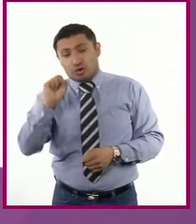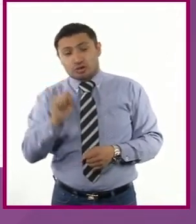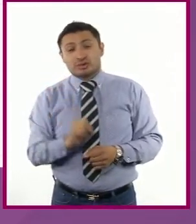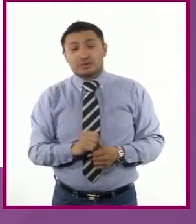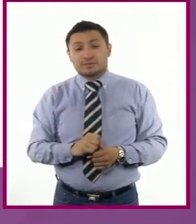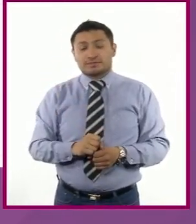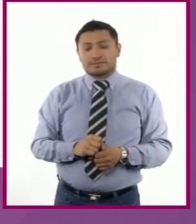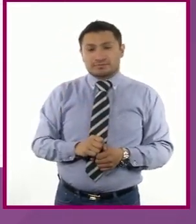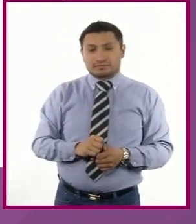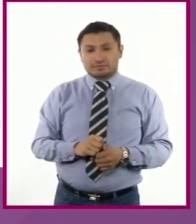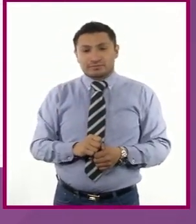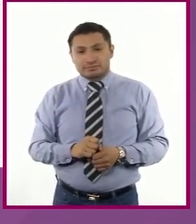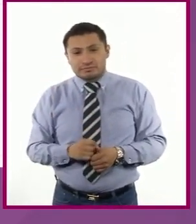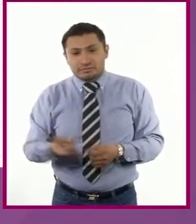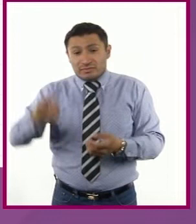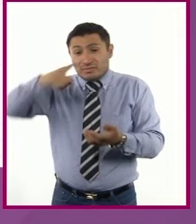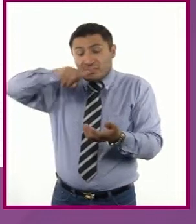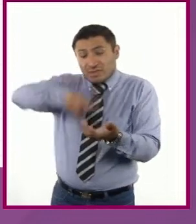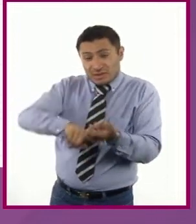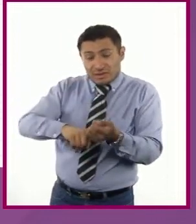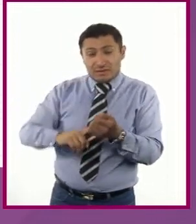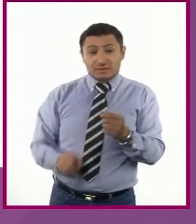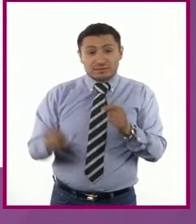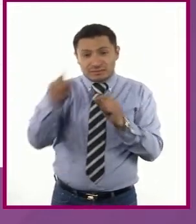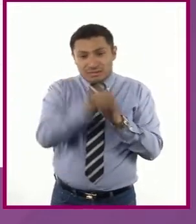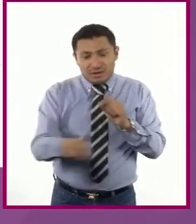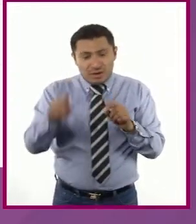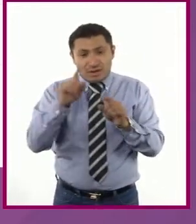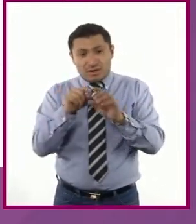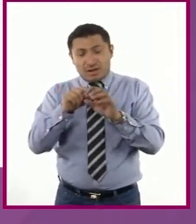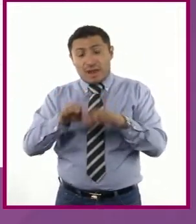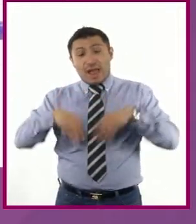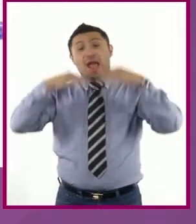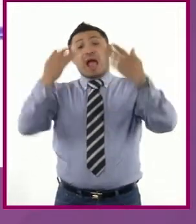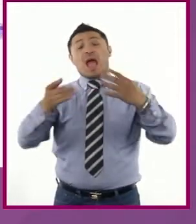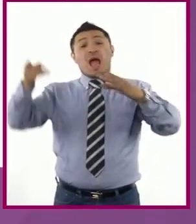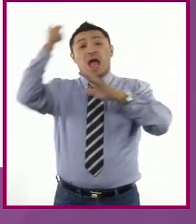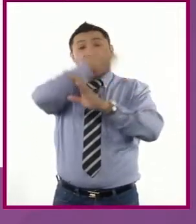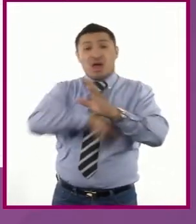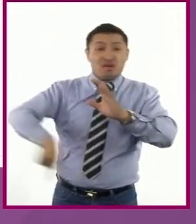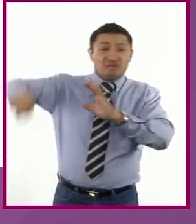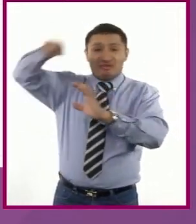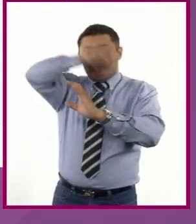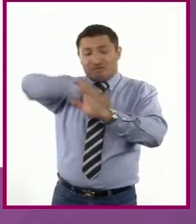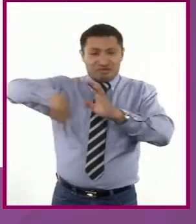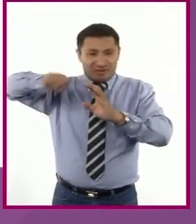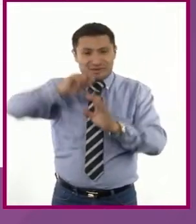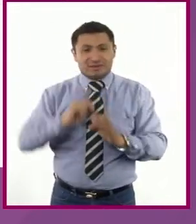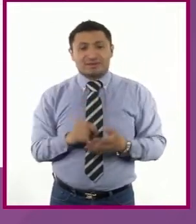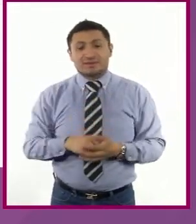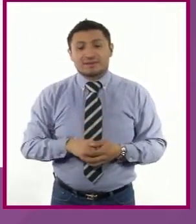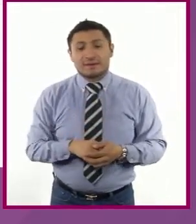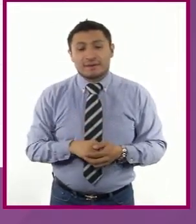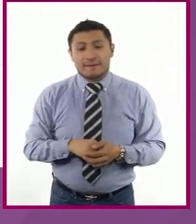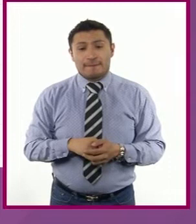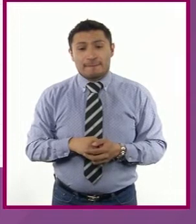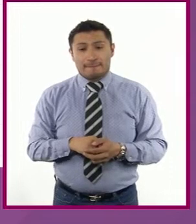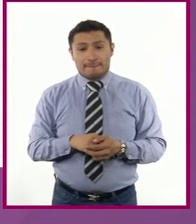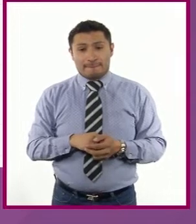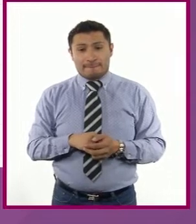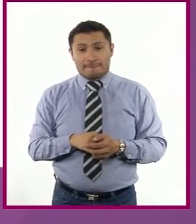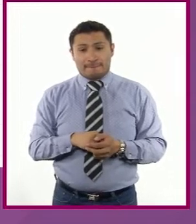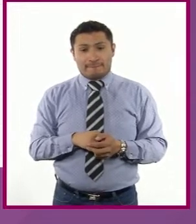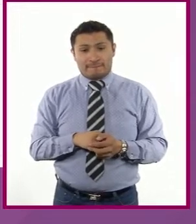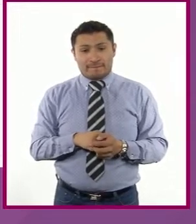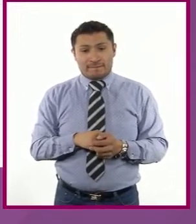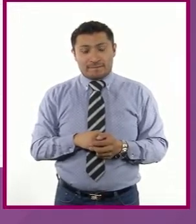El polígono inscrito dentro del círculo y el polígono dentro del cual el círculo estaba circunscrito.